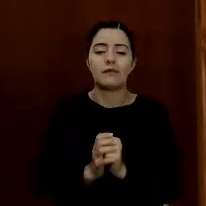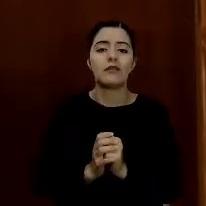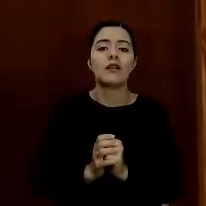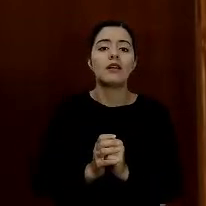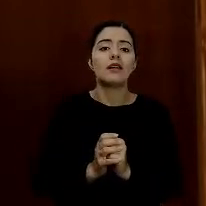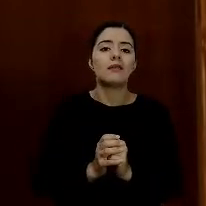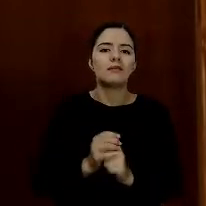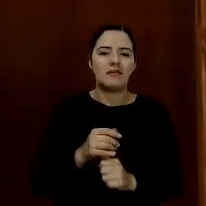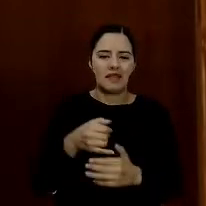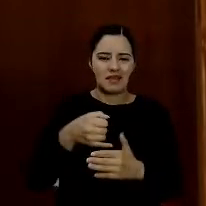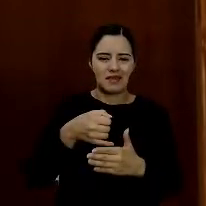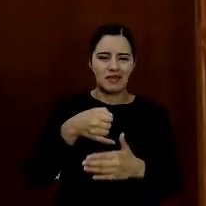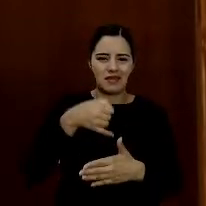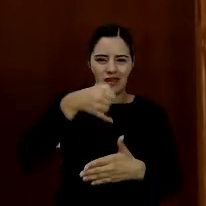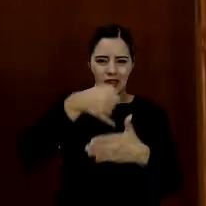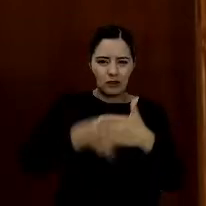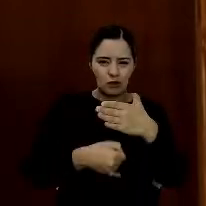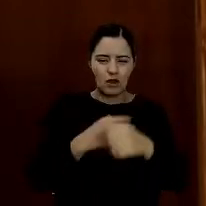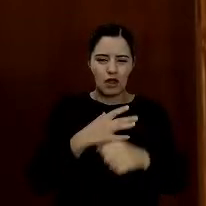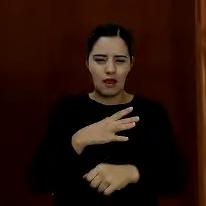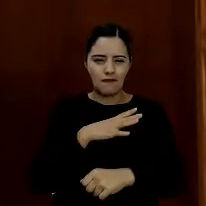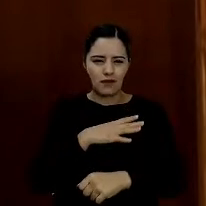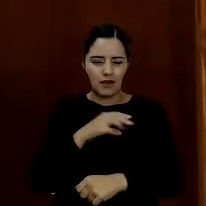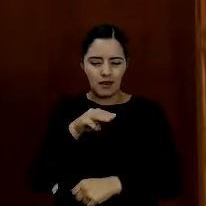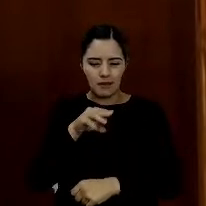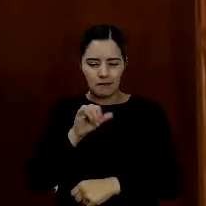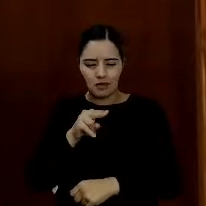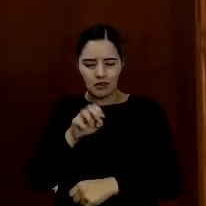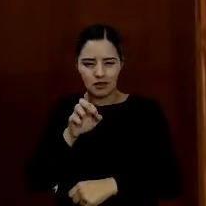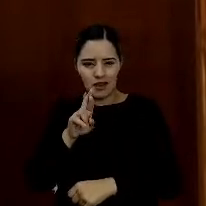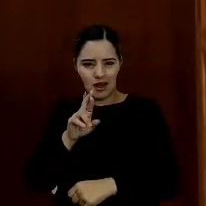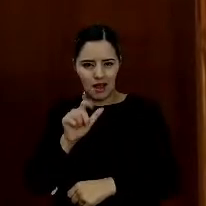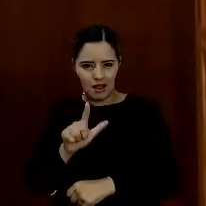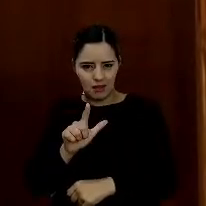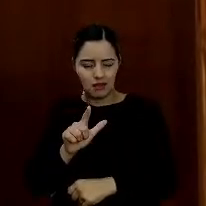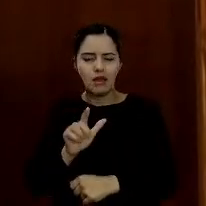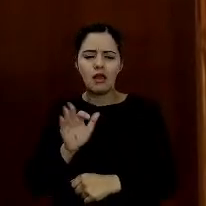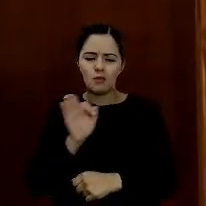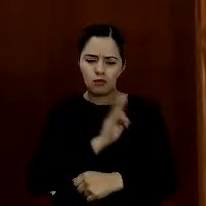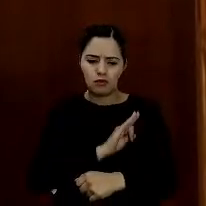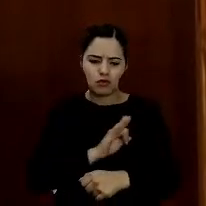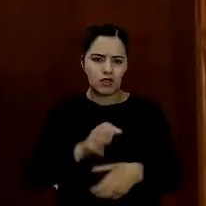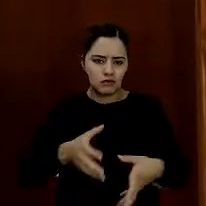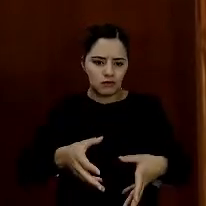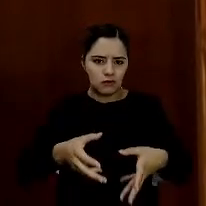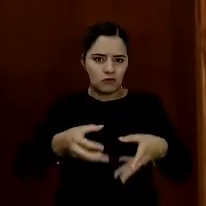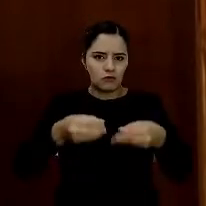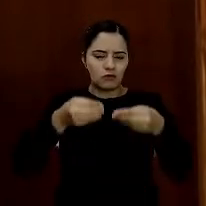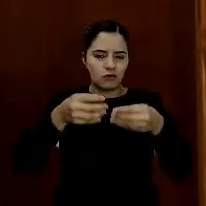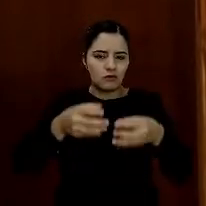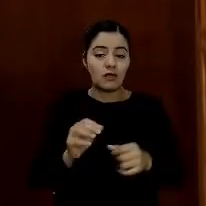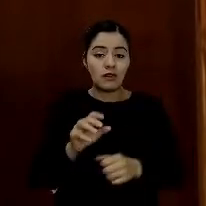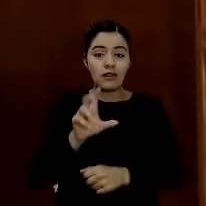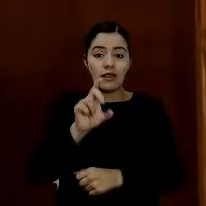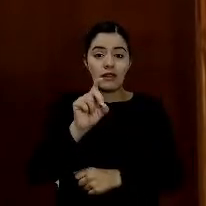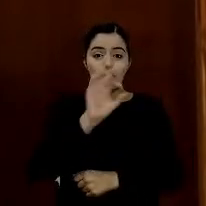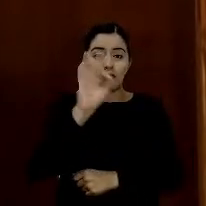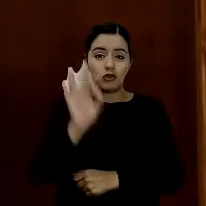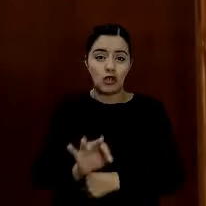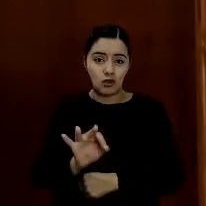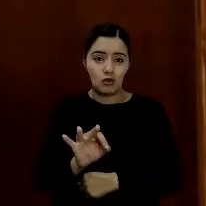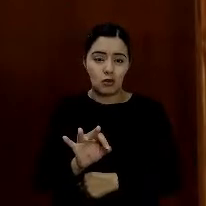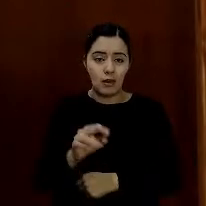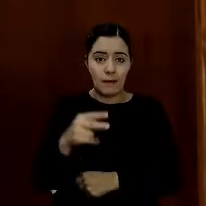de minerales y se concesionó casi el 30% del territorio nacional a